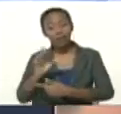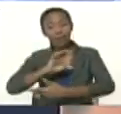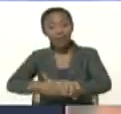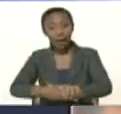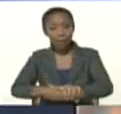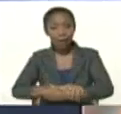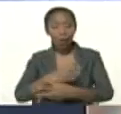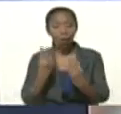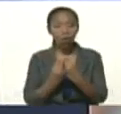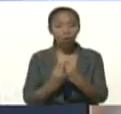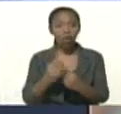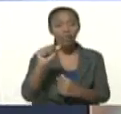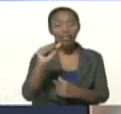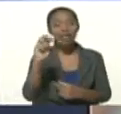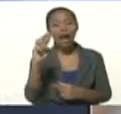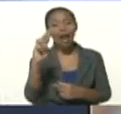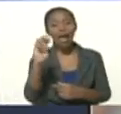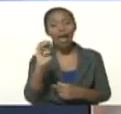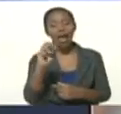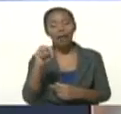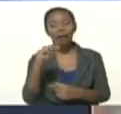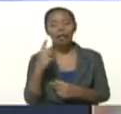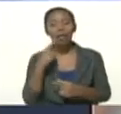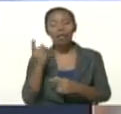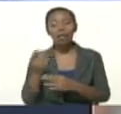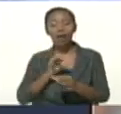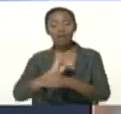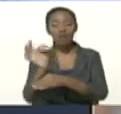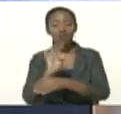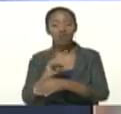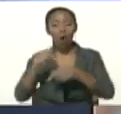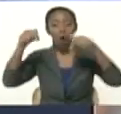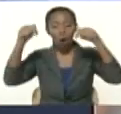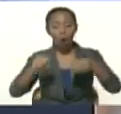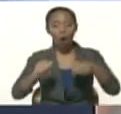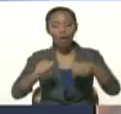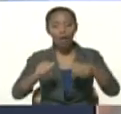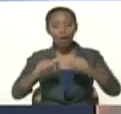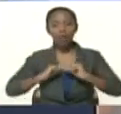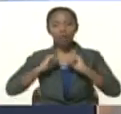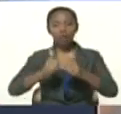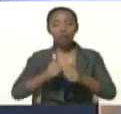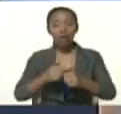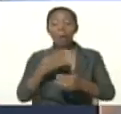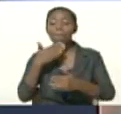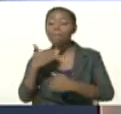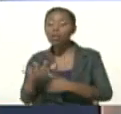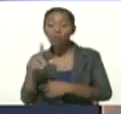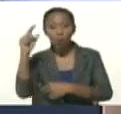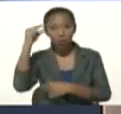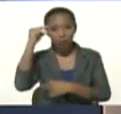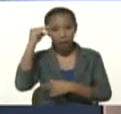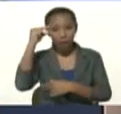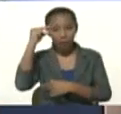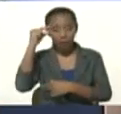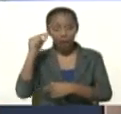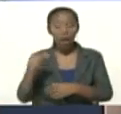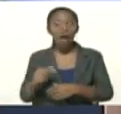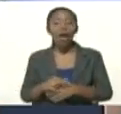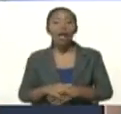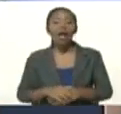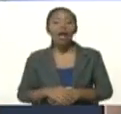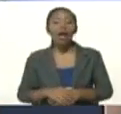lo ponemos en funcionamiento a partir de hoy, y en los próximos días la